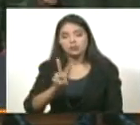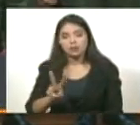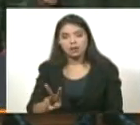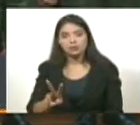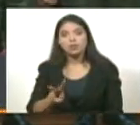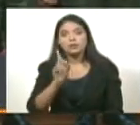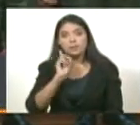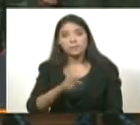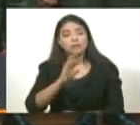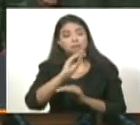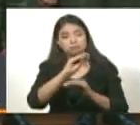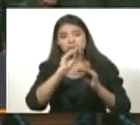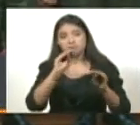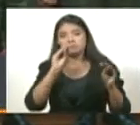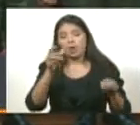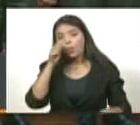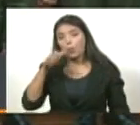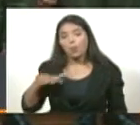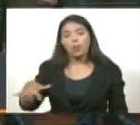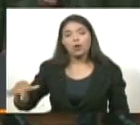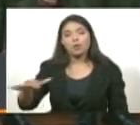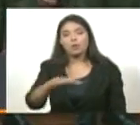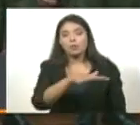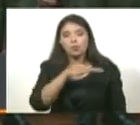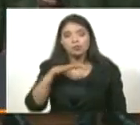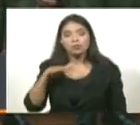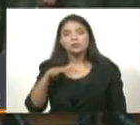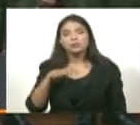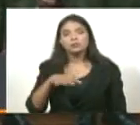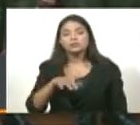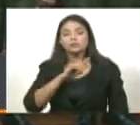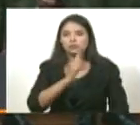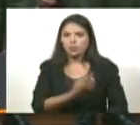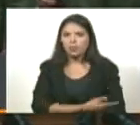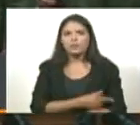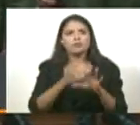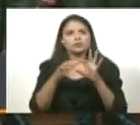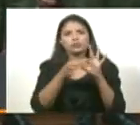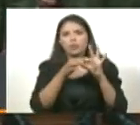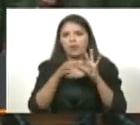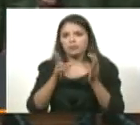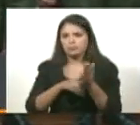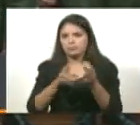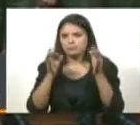y que ha convocado al pueblo en su poder soberano originario.